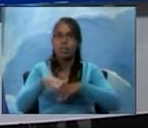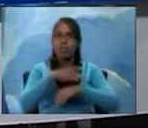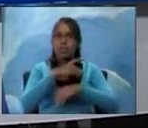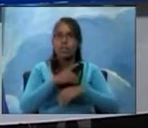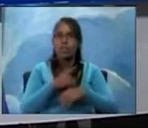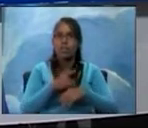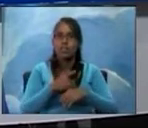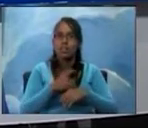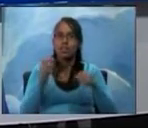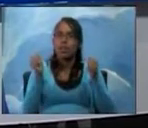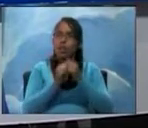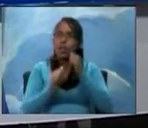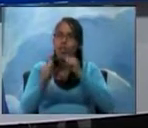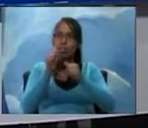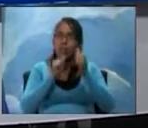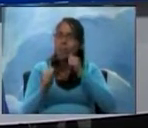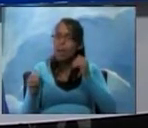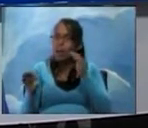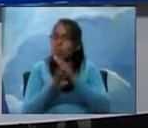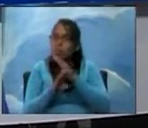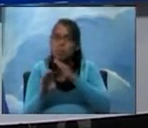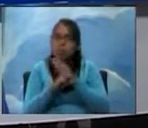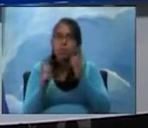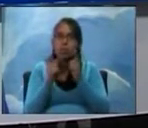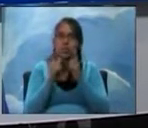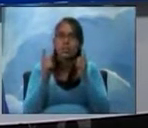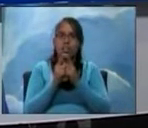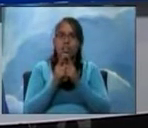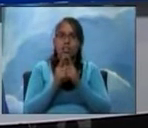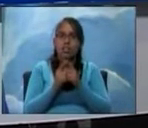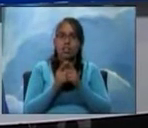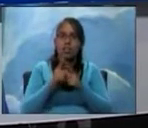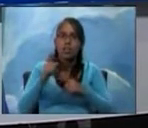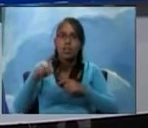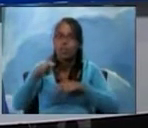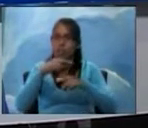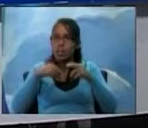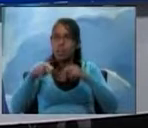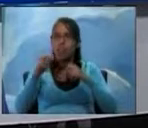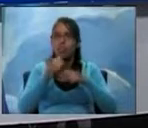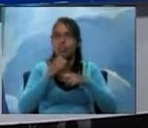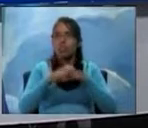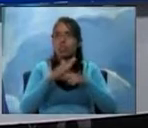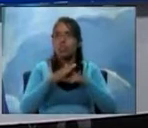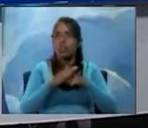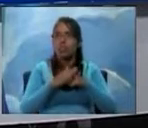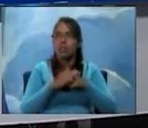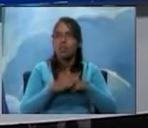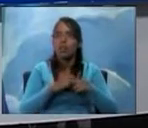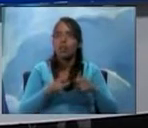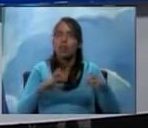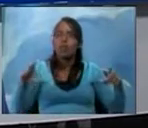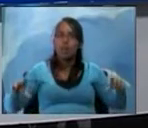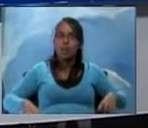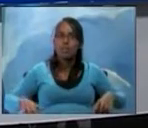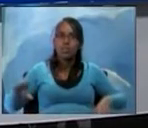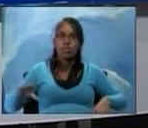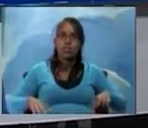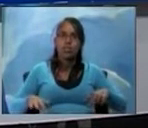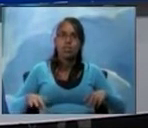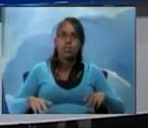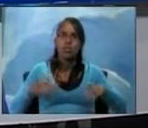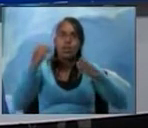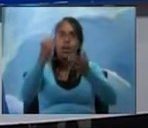orilla. Con el agua en los tobillos. Con el agua en los tobillos. O en las rodillas. O en las rodillas. O en la cintura. O en la